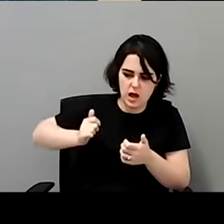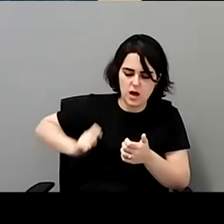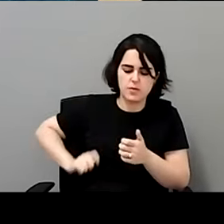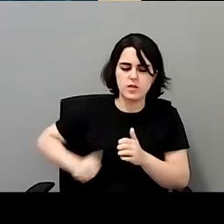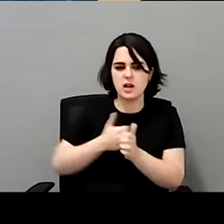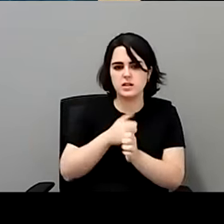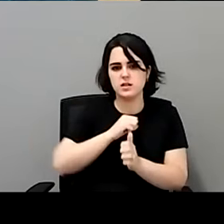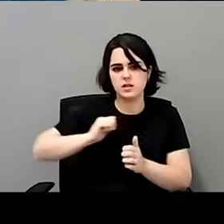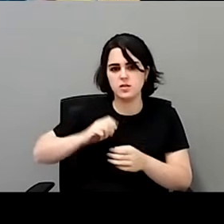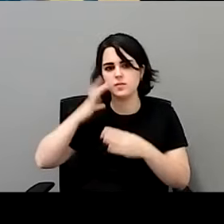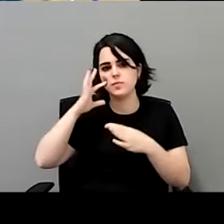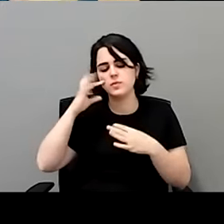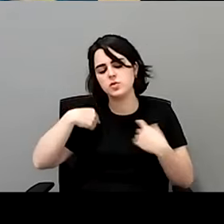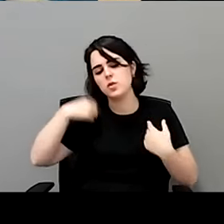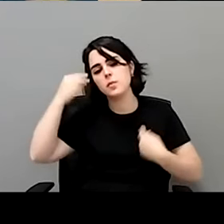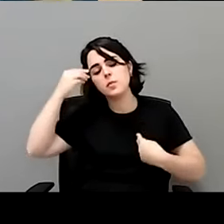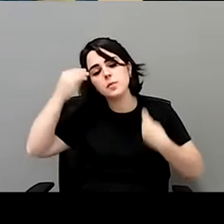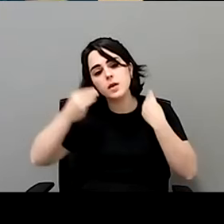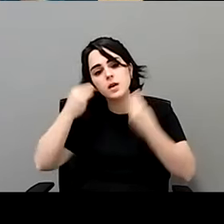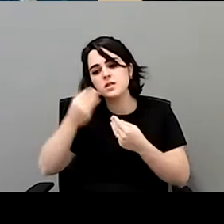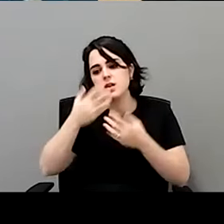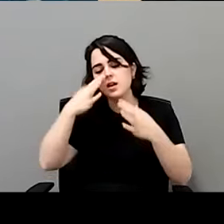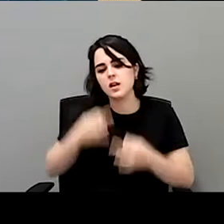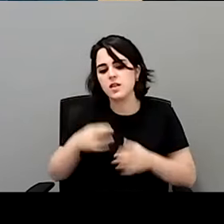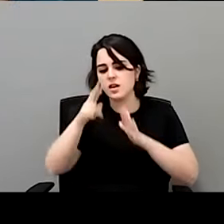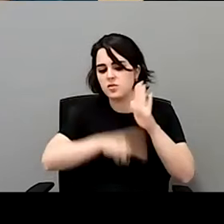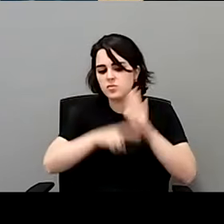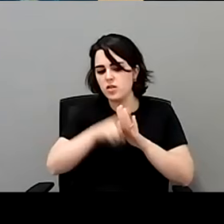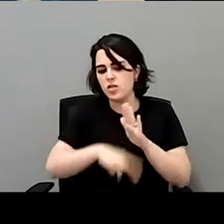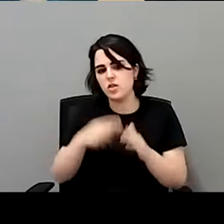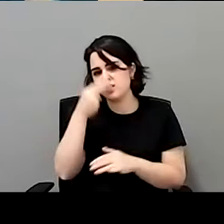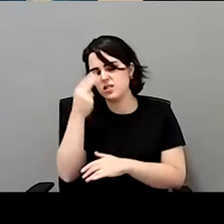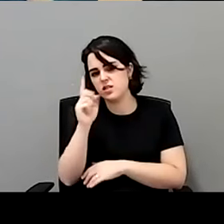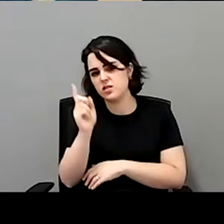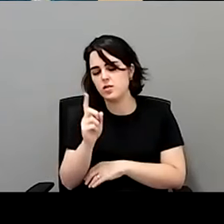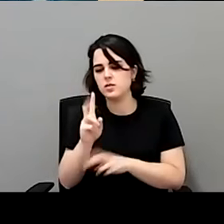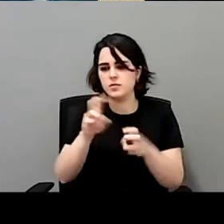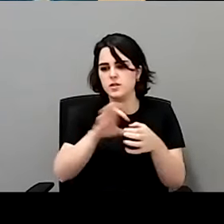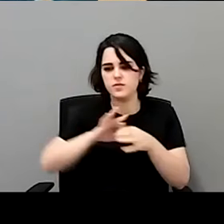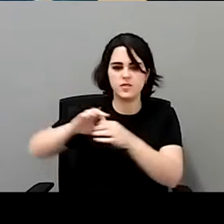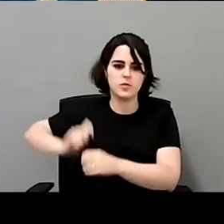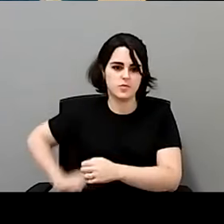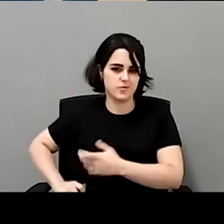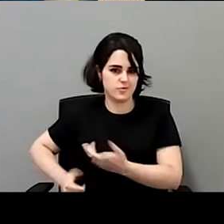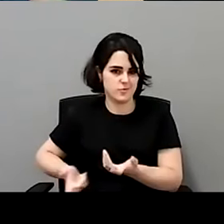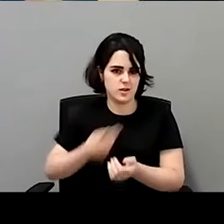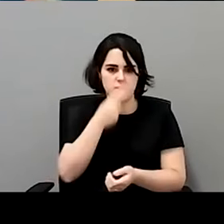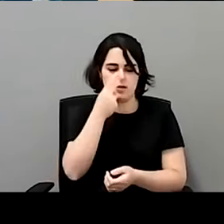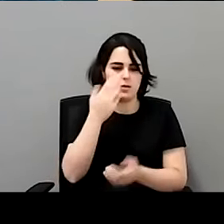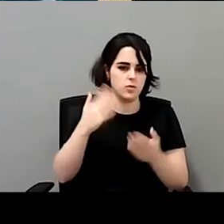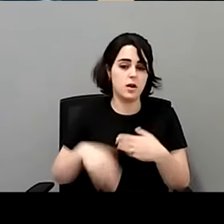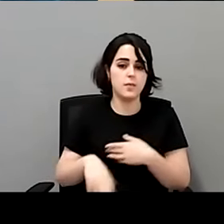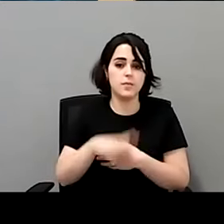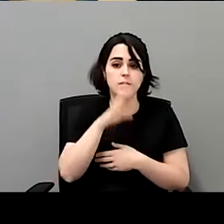yo creo que ahí no interesa regular la profesión. ¿Por qué